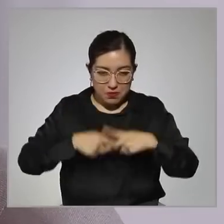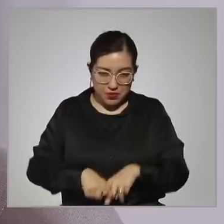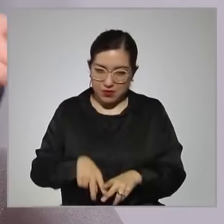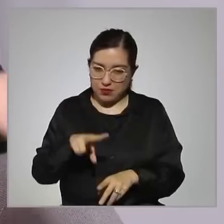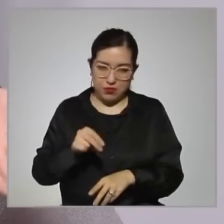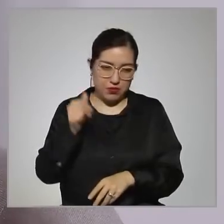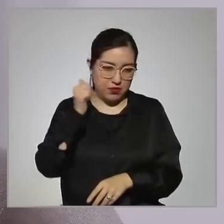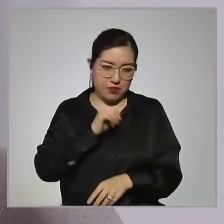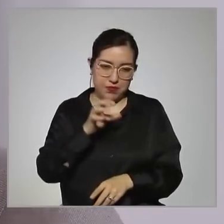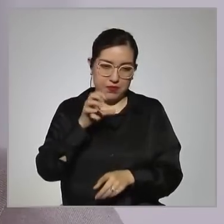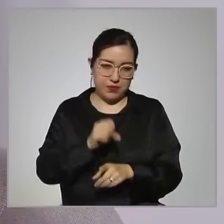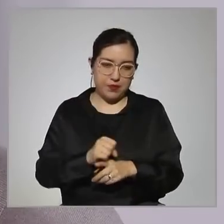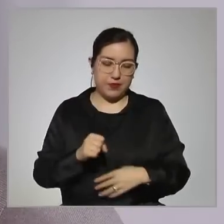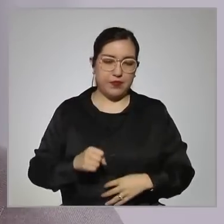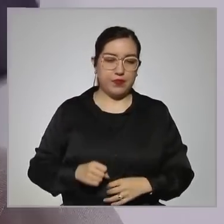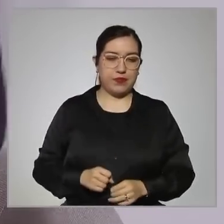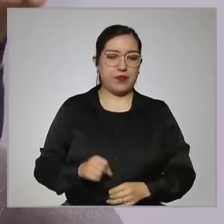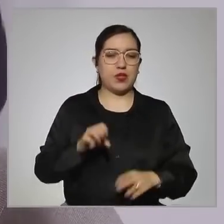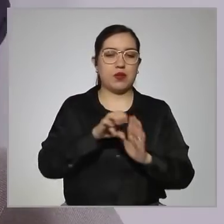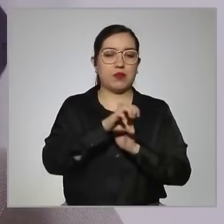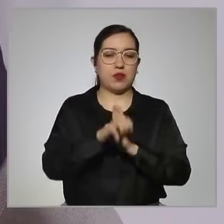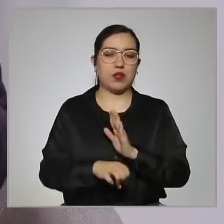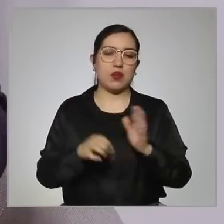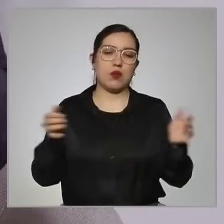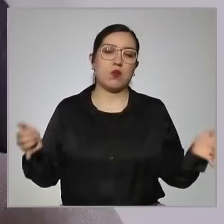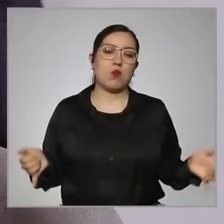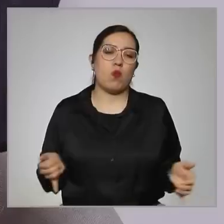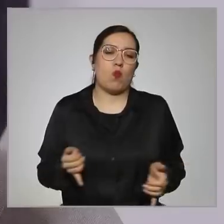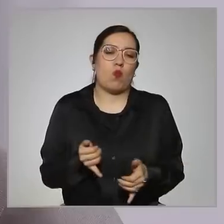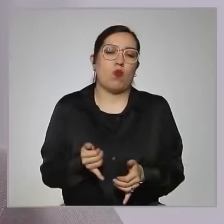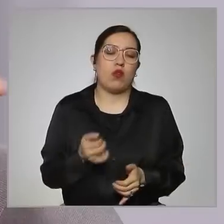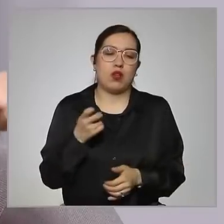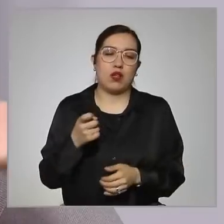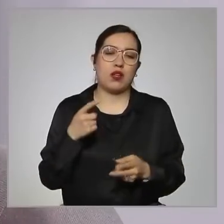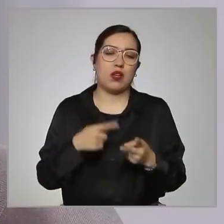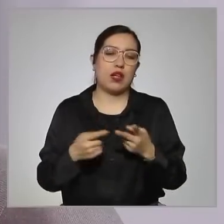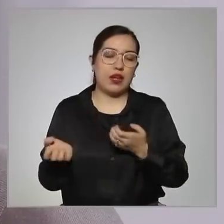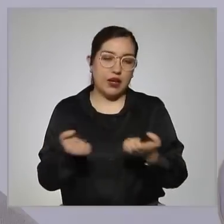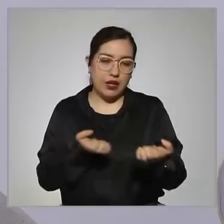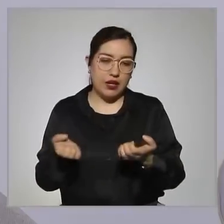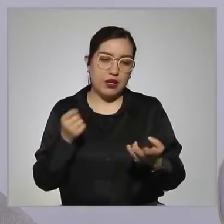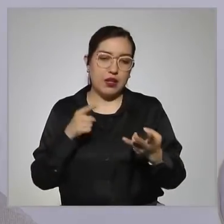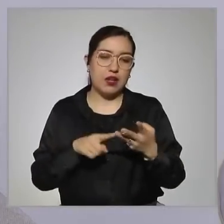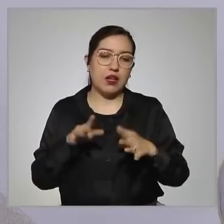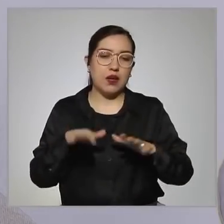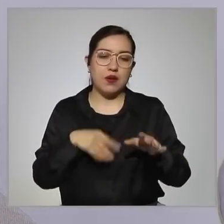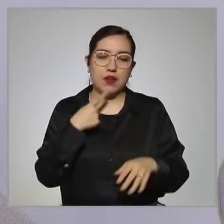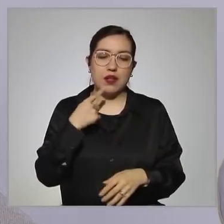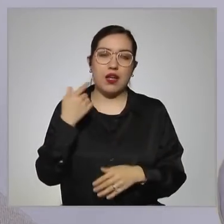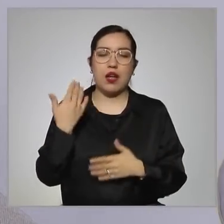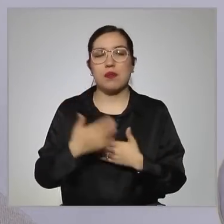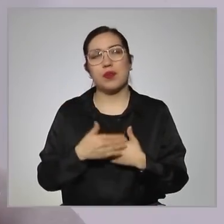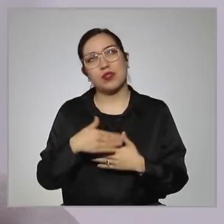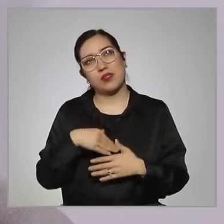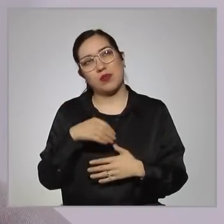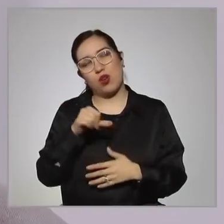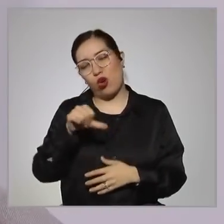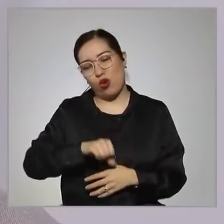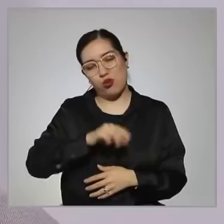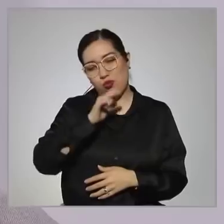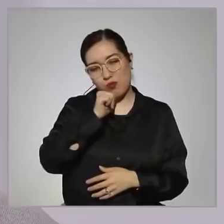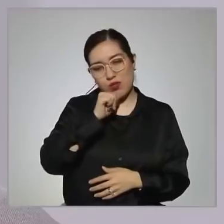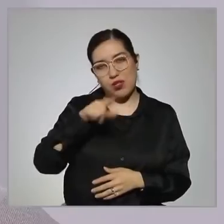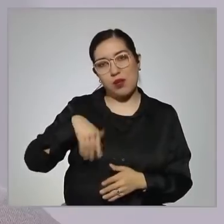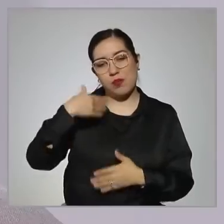Digo, una prueba de ello es lo de bajar de peso y demás, ¿no? Sí, bueno. Que son cosas que dices, bueno, lo dejaré para el año entrante, pero sí,